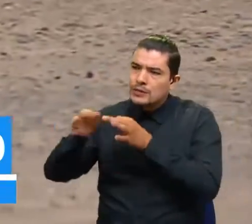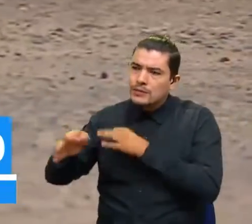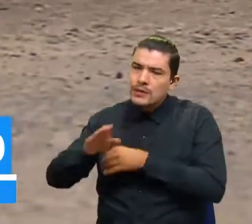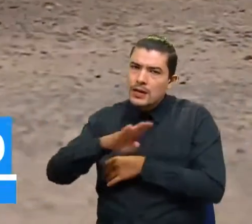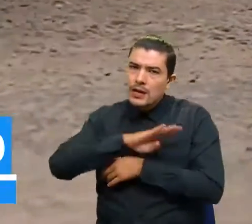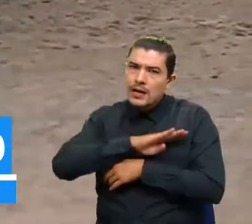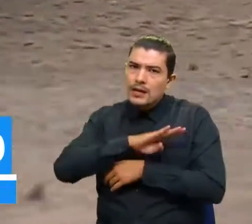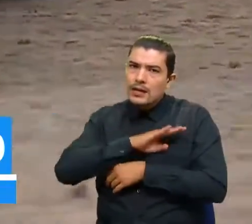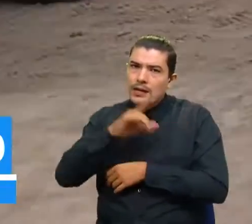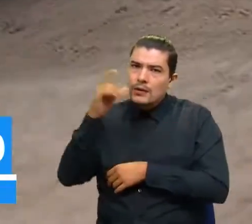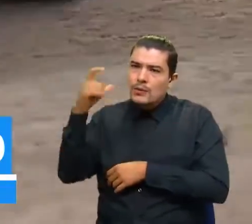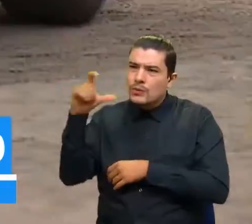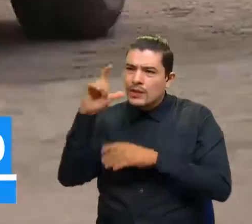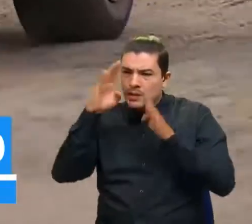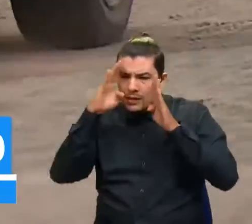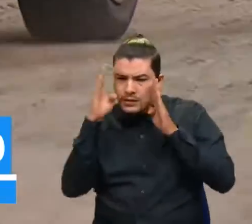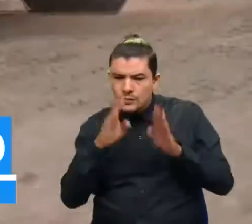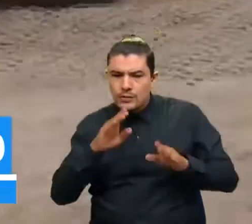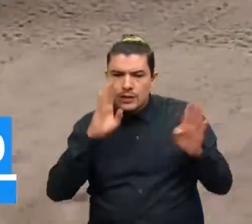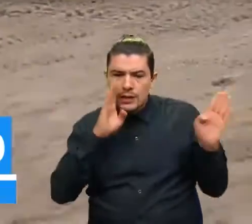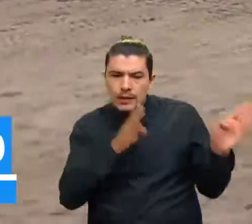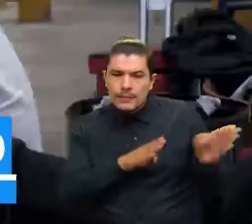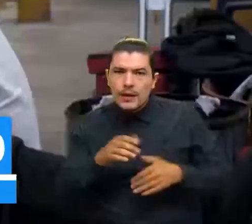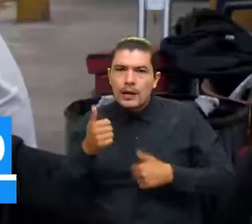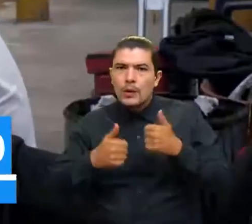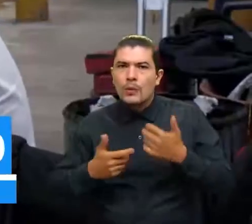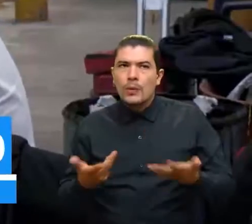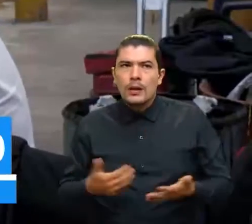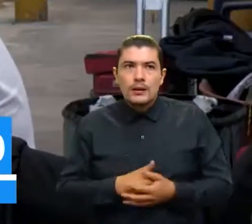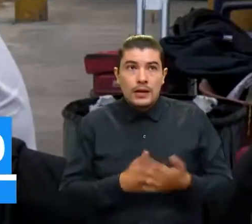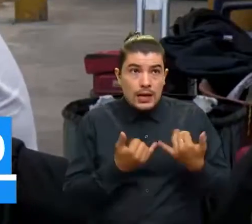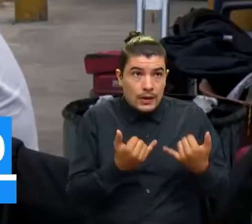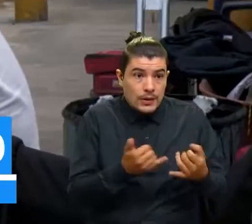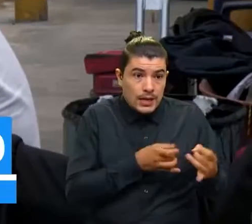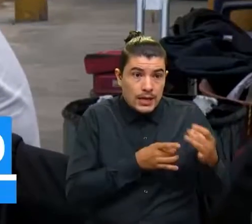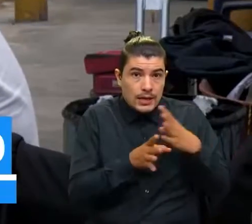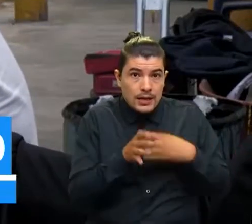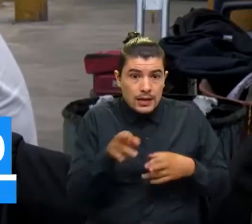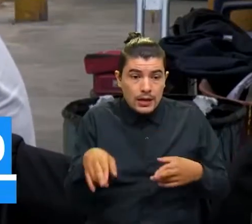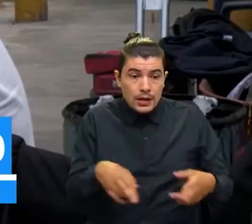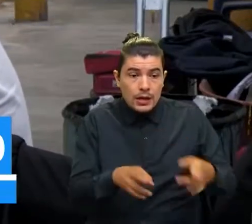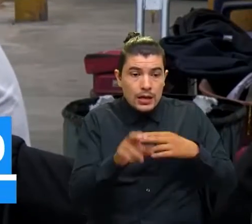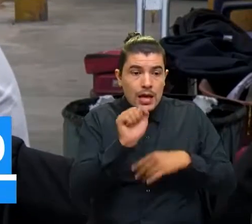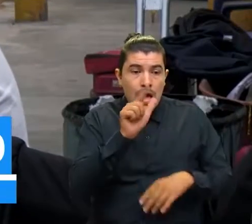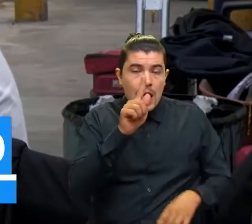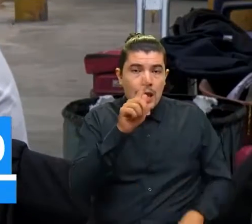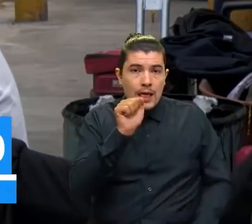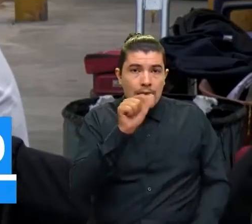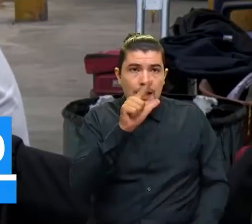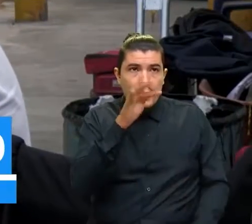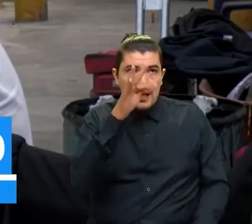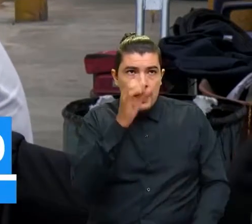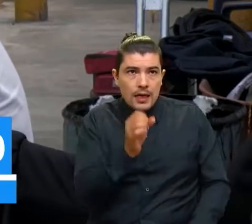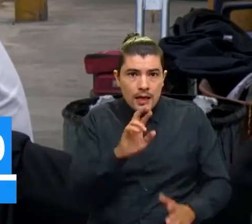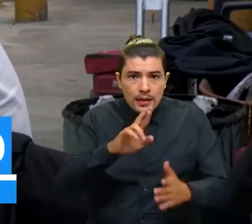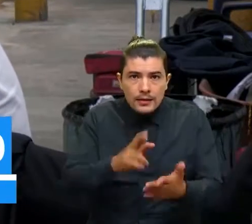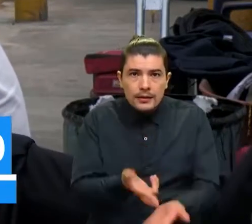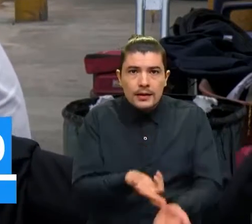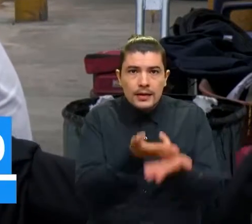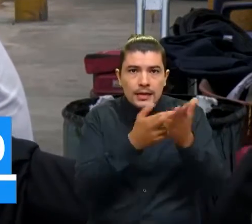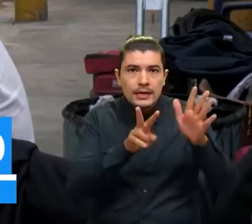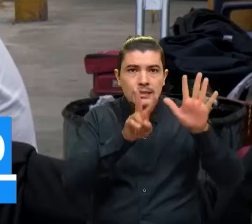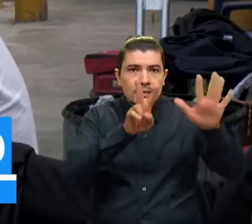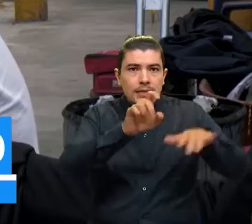para mejorar el estado de la malla Vial programa La ruta del asfalto hemos logrado la recuperación de